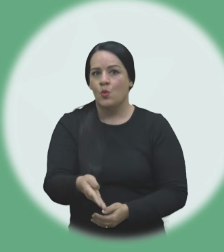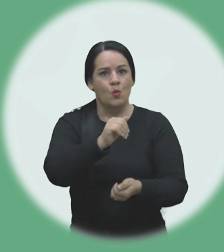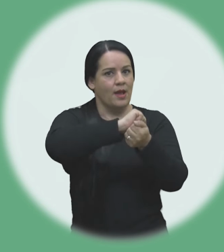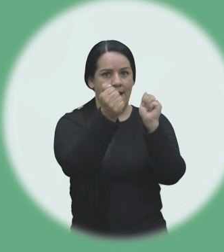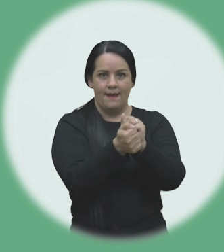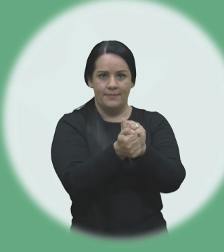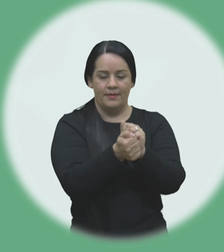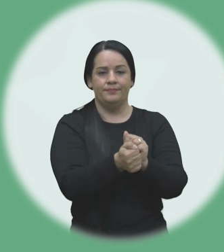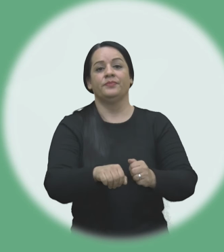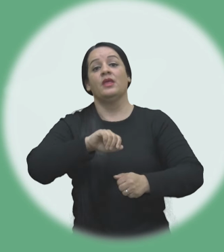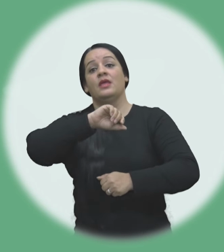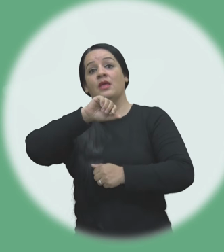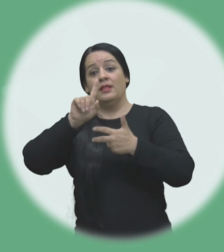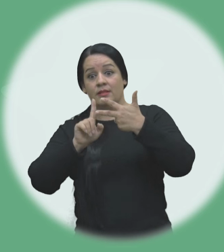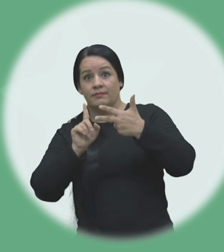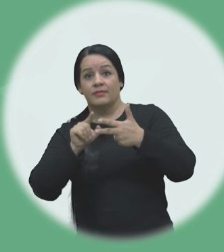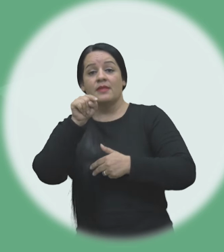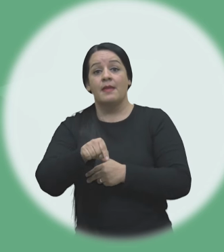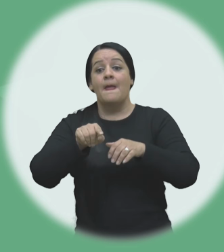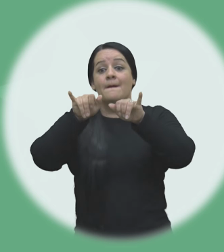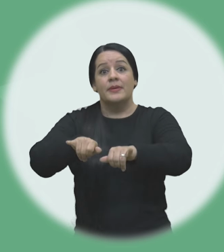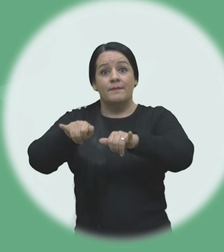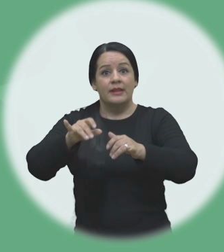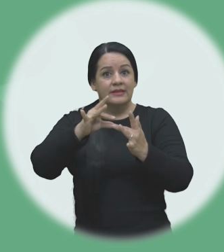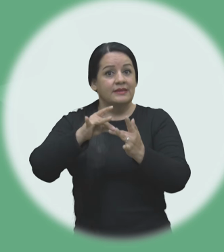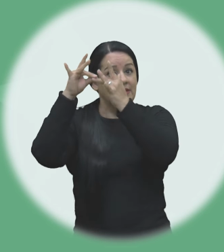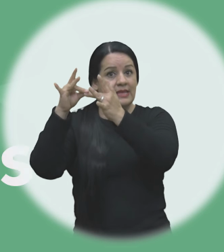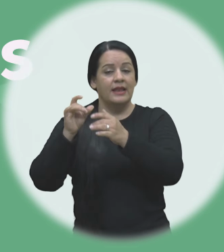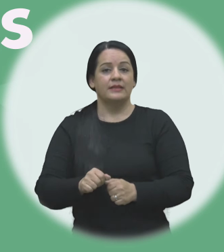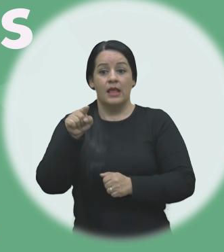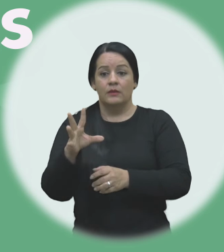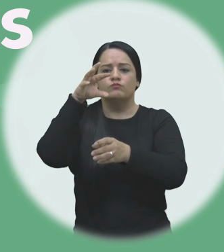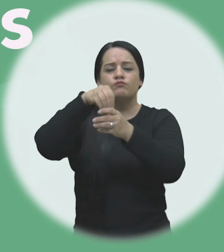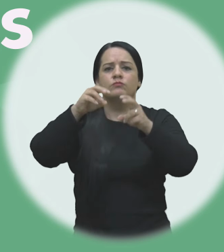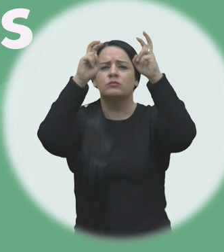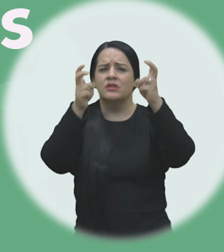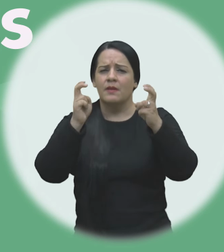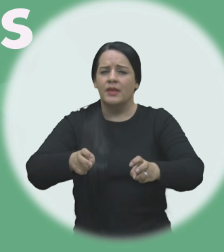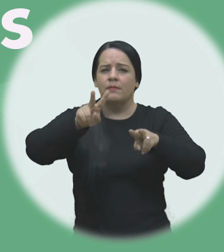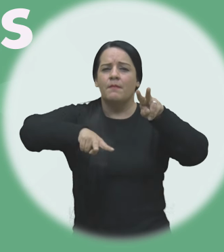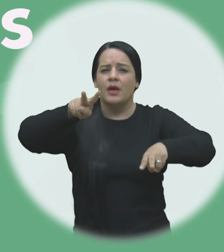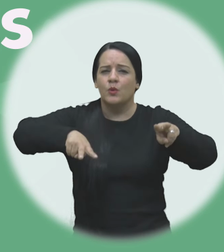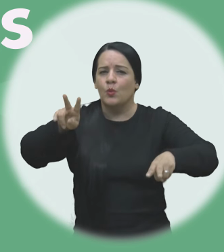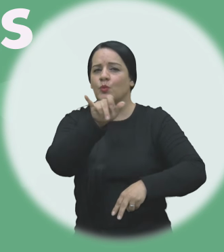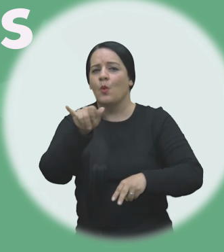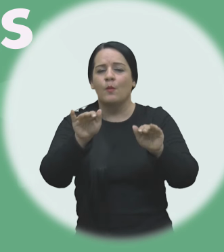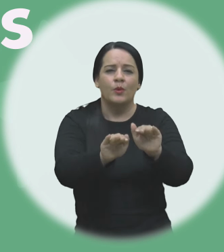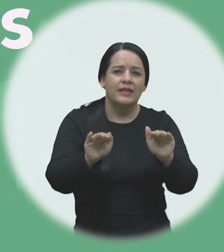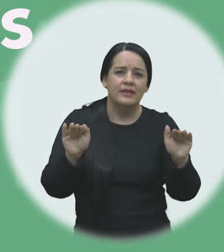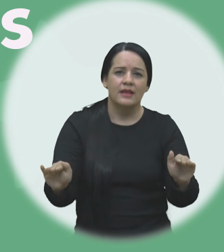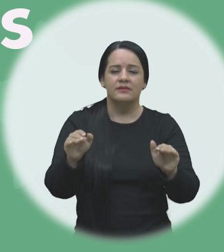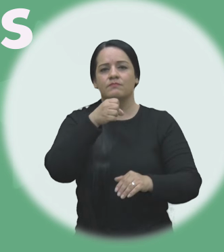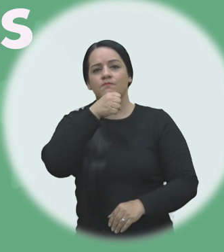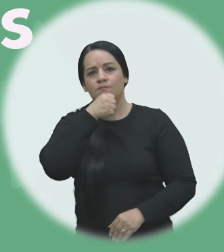las que nunca cambian. Por otra parte, están las permanentes especiales, que abordan temas más variados, como la de